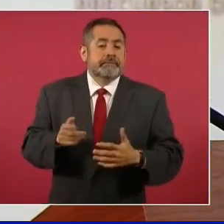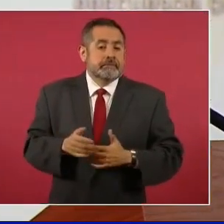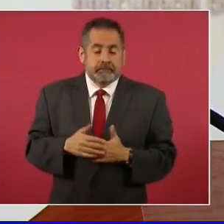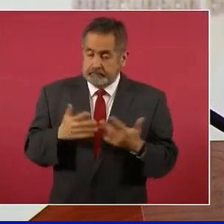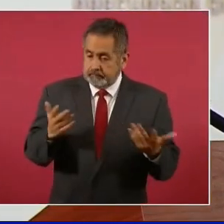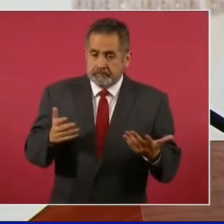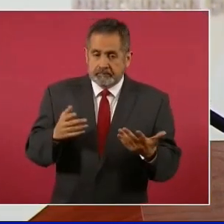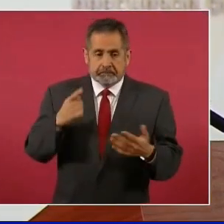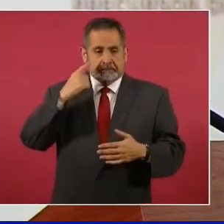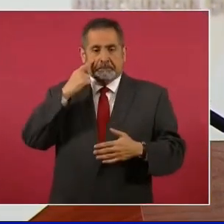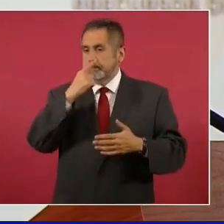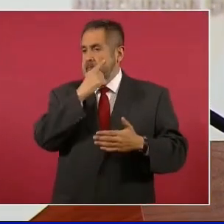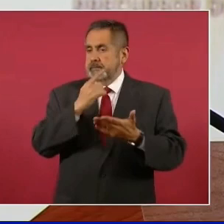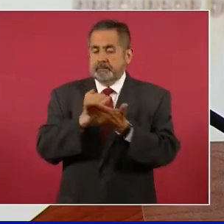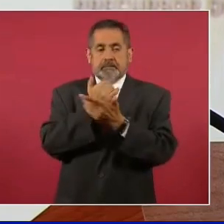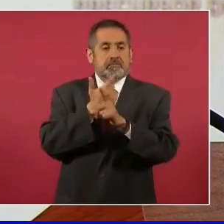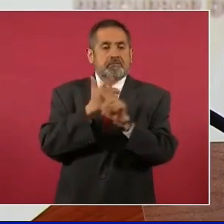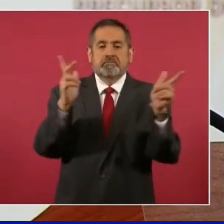es la democracia.